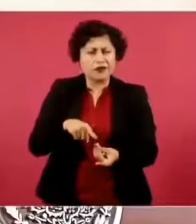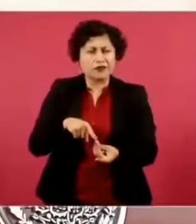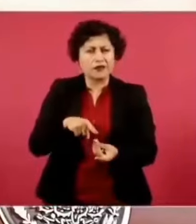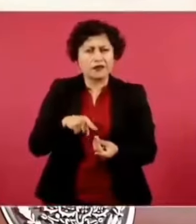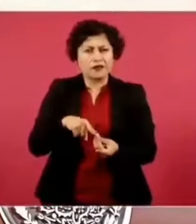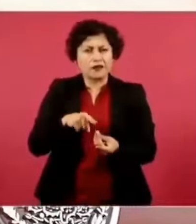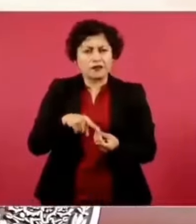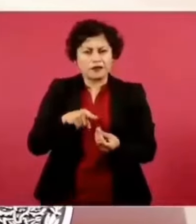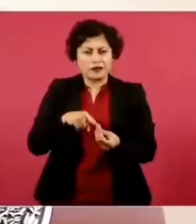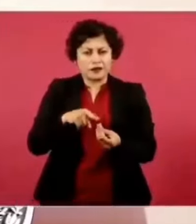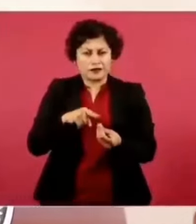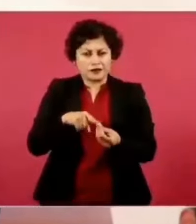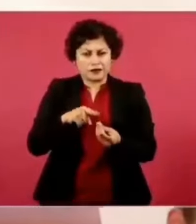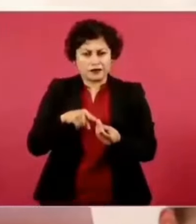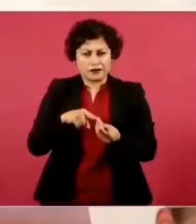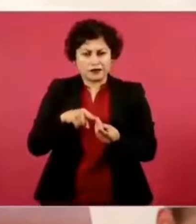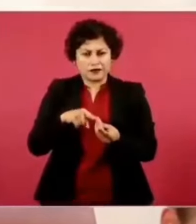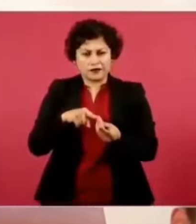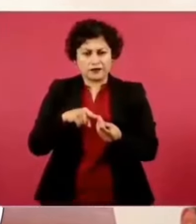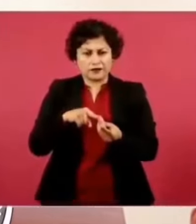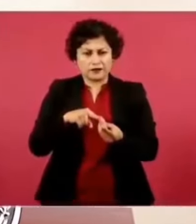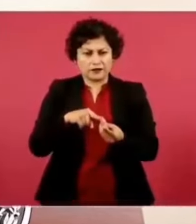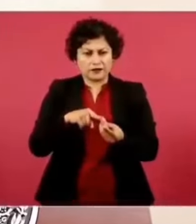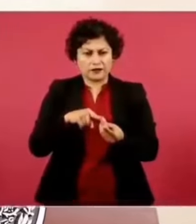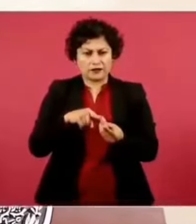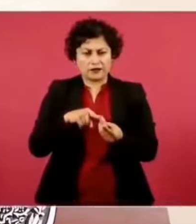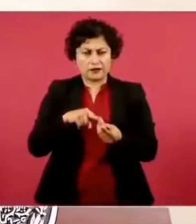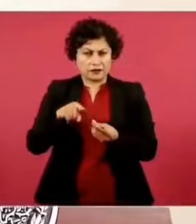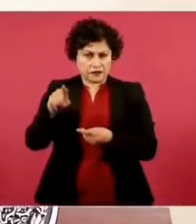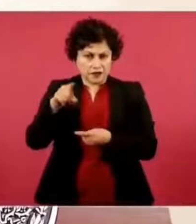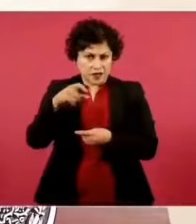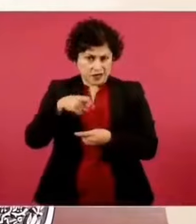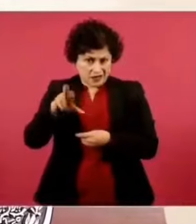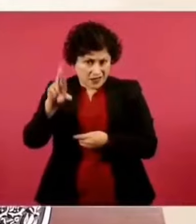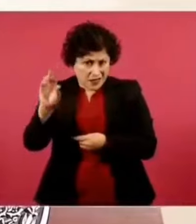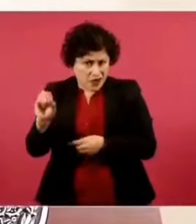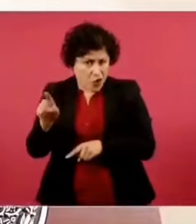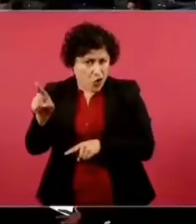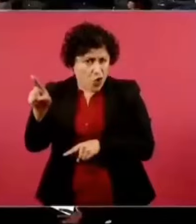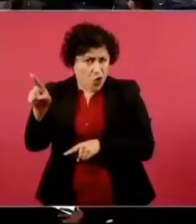porque no es Punta de Pájaro allá en Quintana Roo, esa se la